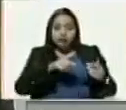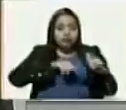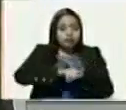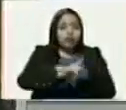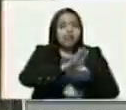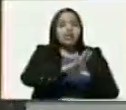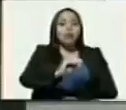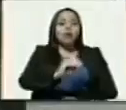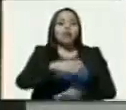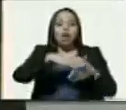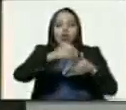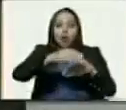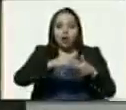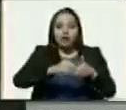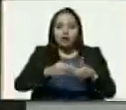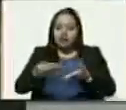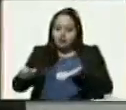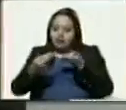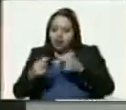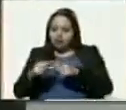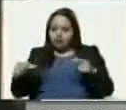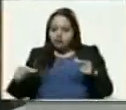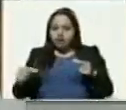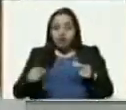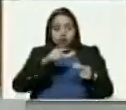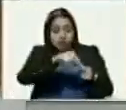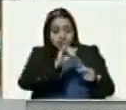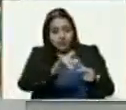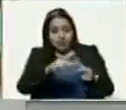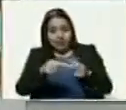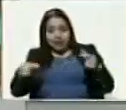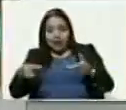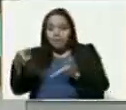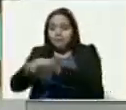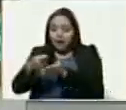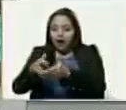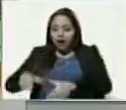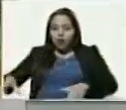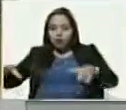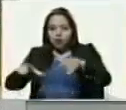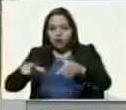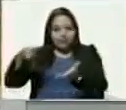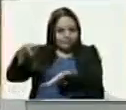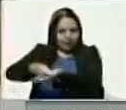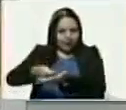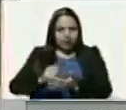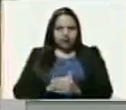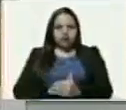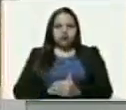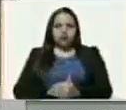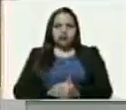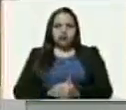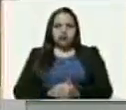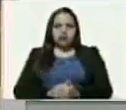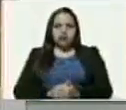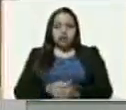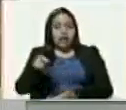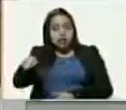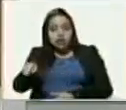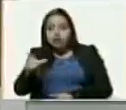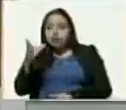una cuenta de 50 dólares, te dan una tarjeta y usted con esa tarjeta paga en el comercio. Eso no